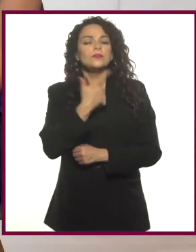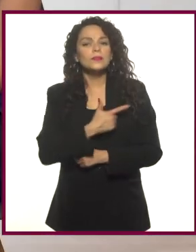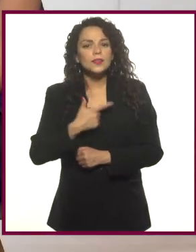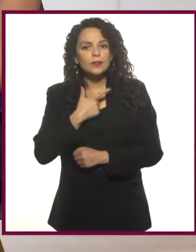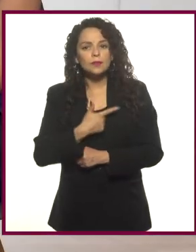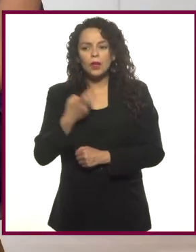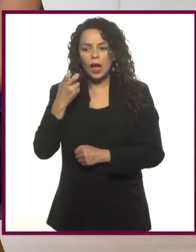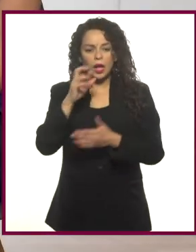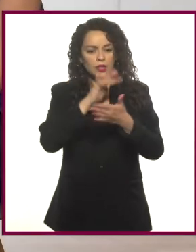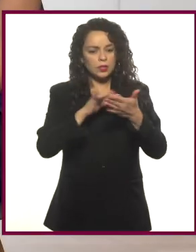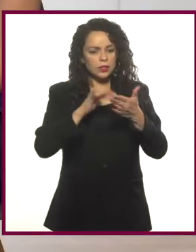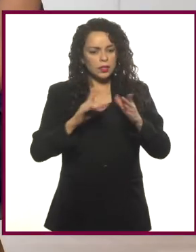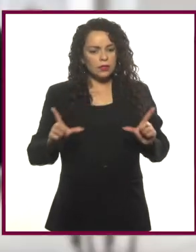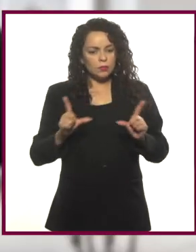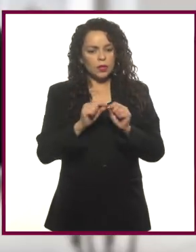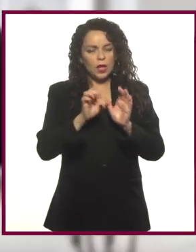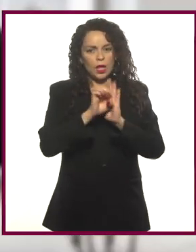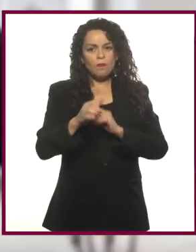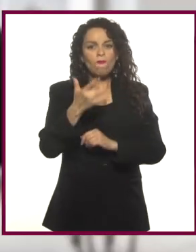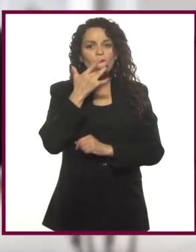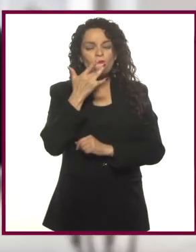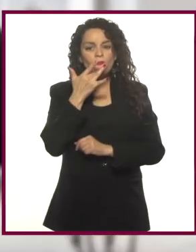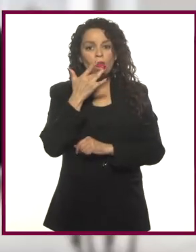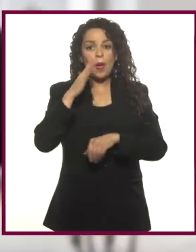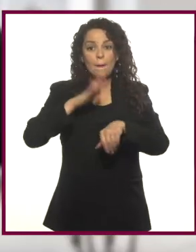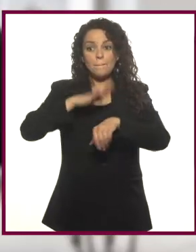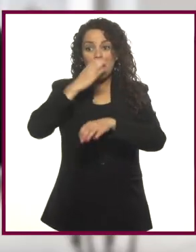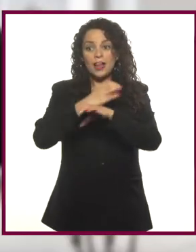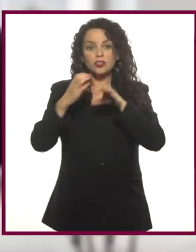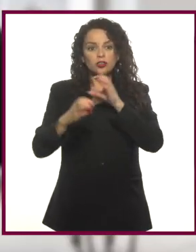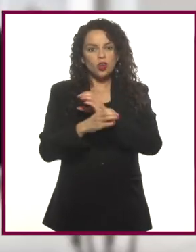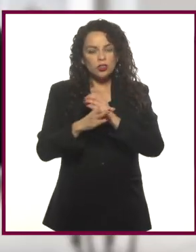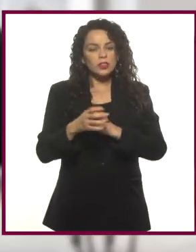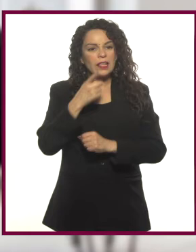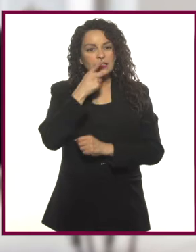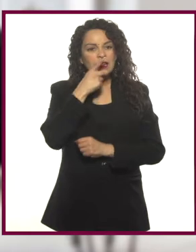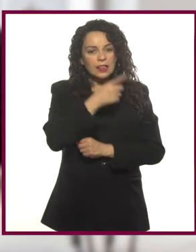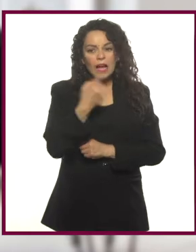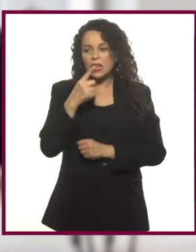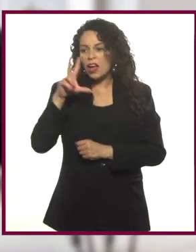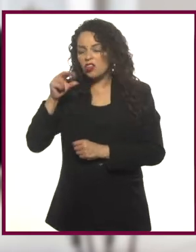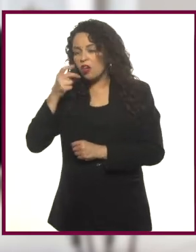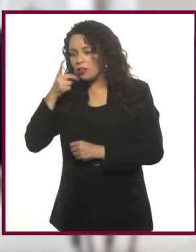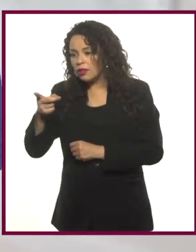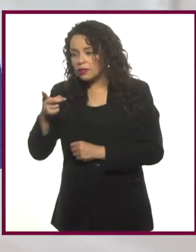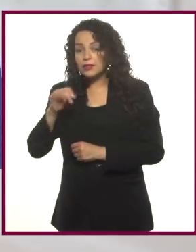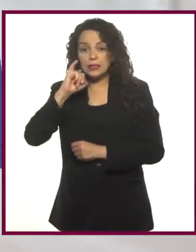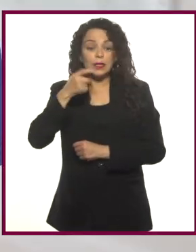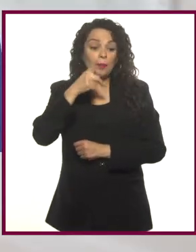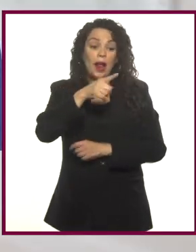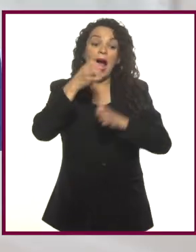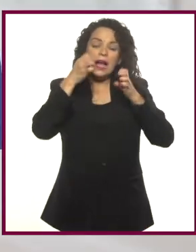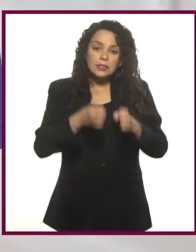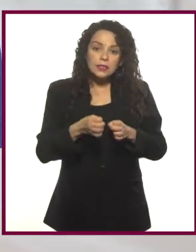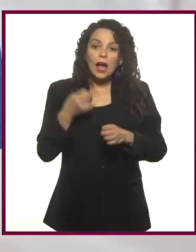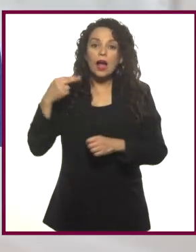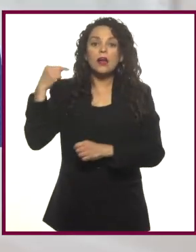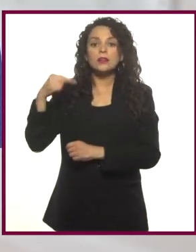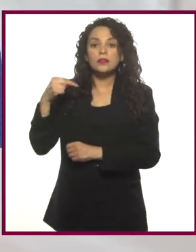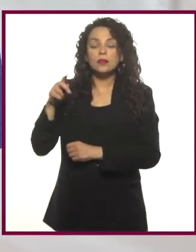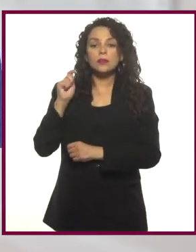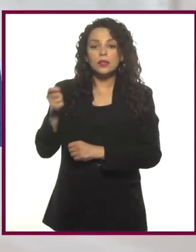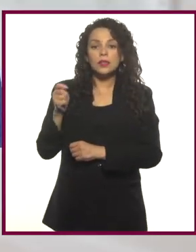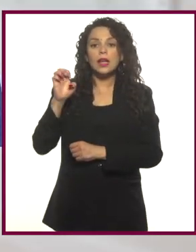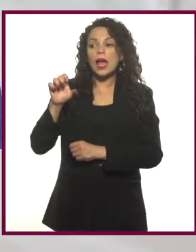Me gusta eso de que en un relato breve como el del dinosaurio son más las cosas que no se dicen que las que se dicen. Sí, pero que ahí están. Eso